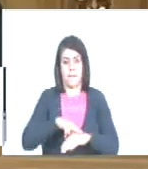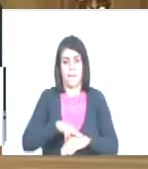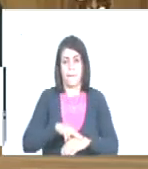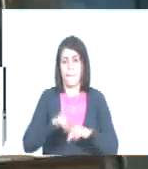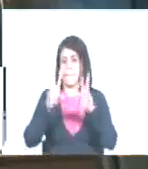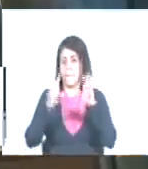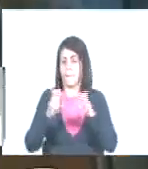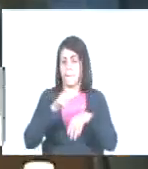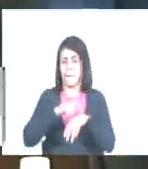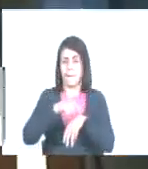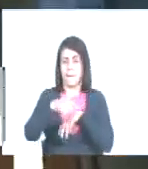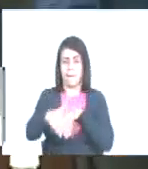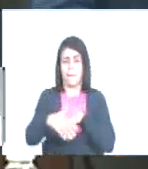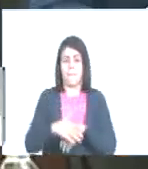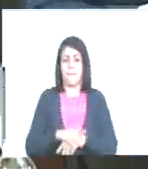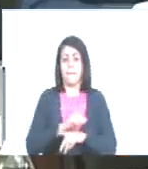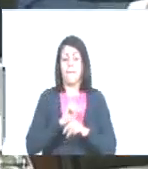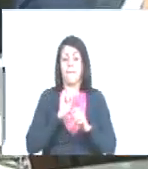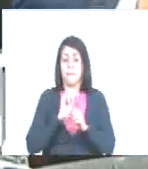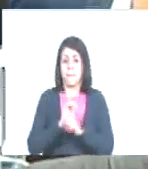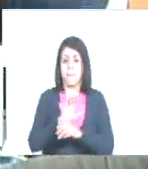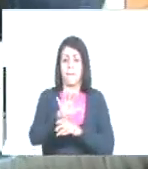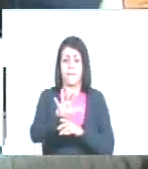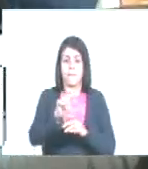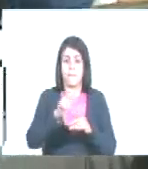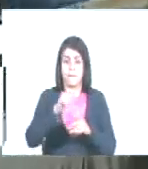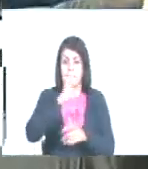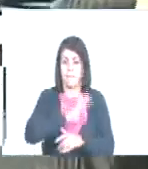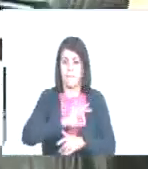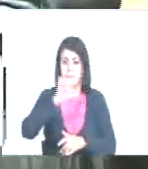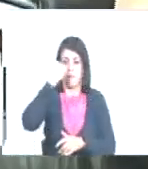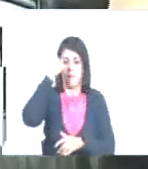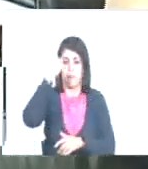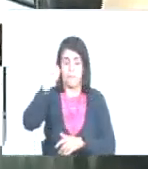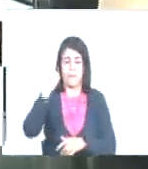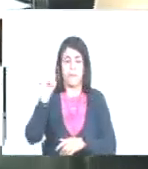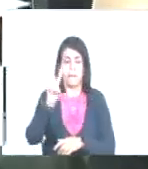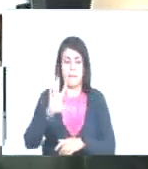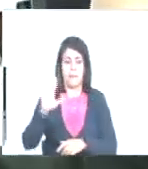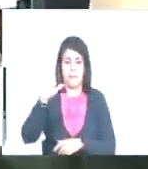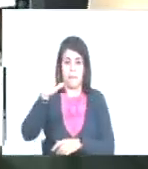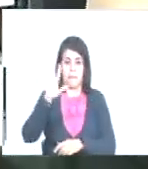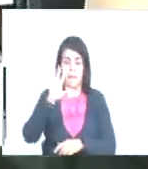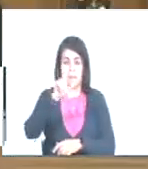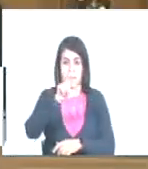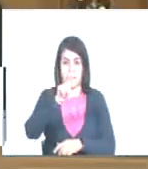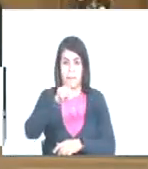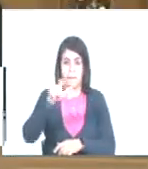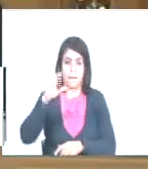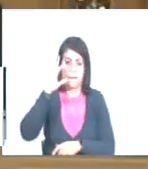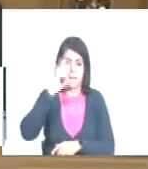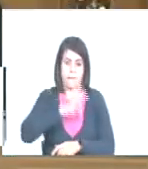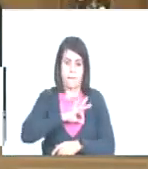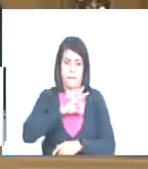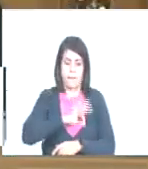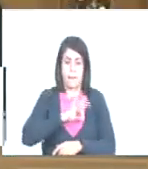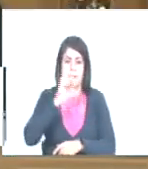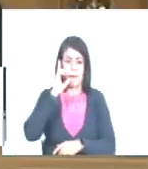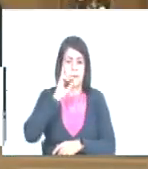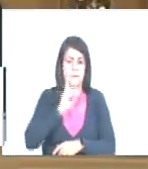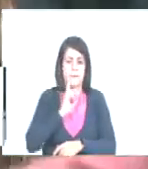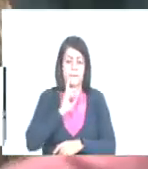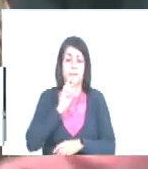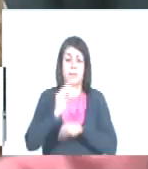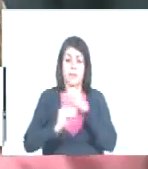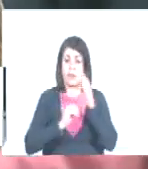de la nueva época de transición al socialismo a la venezolana, el socialismo bolivariano,